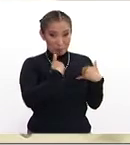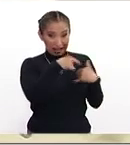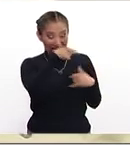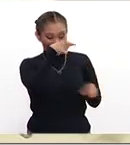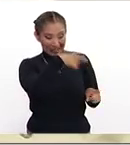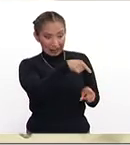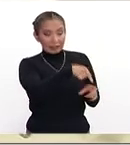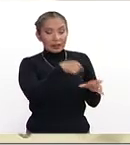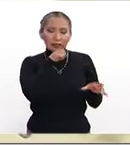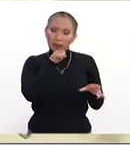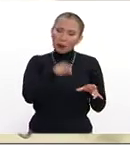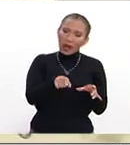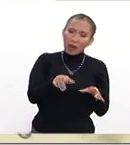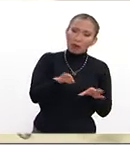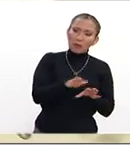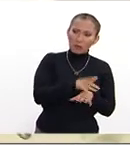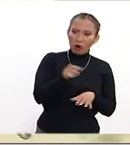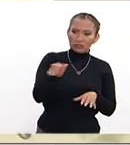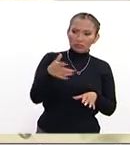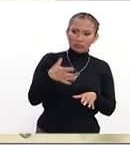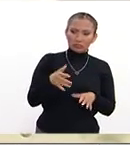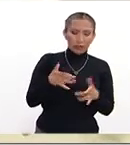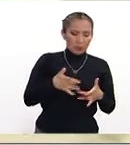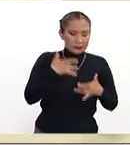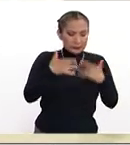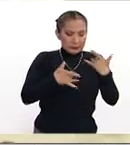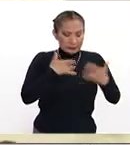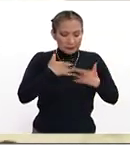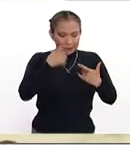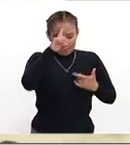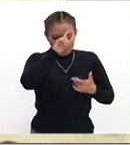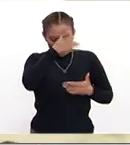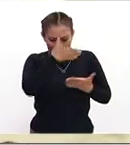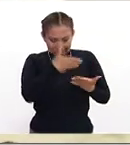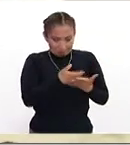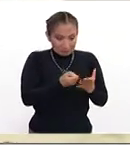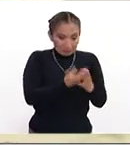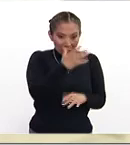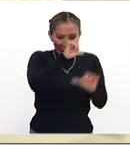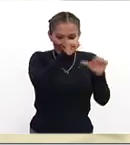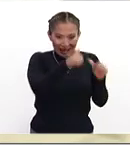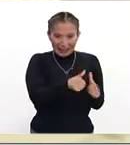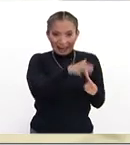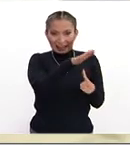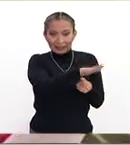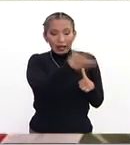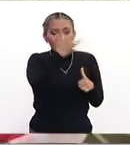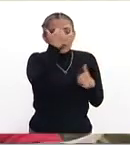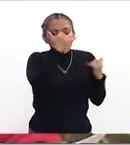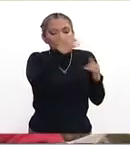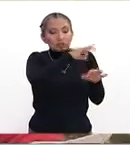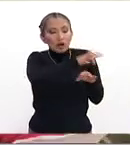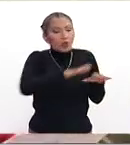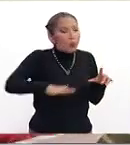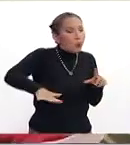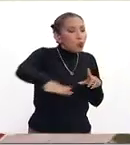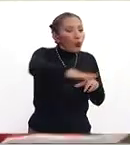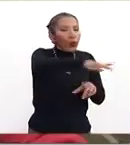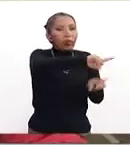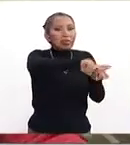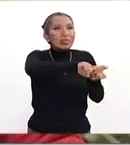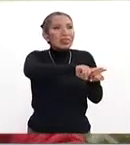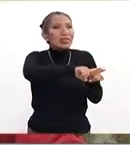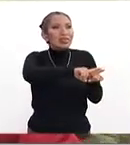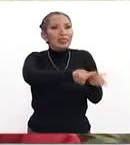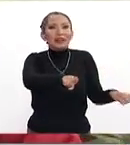directa, pero también por ese impulso que tenía su propuesta estética, habían creado todo un ambiente,